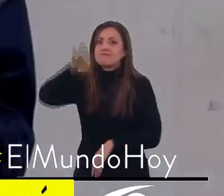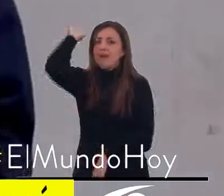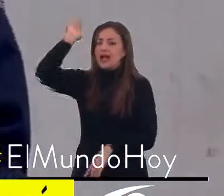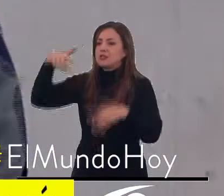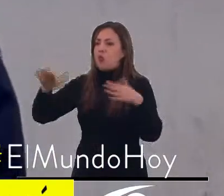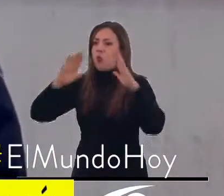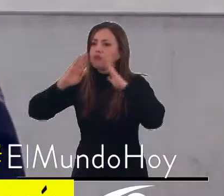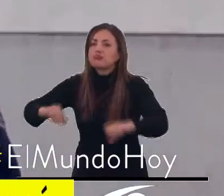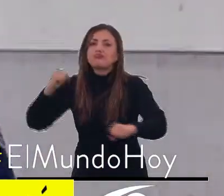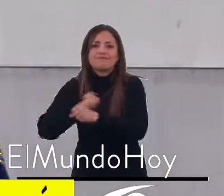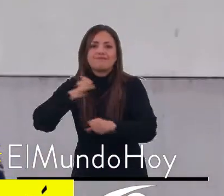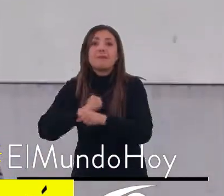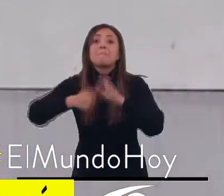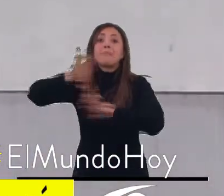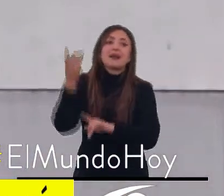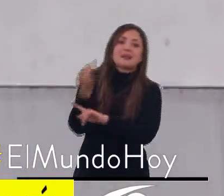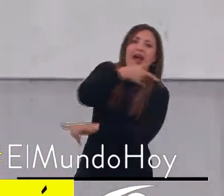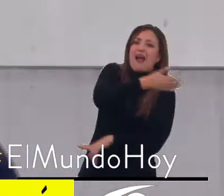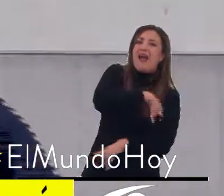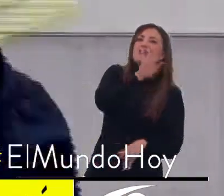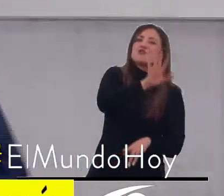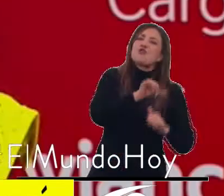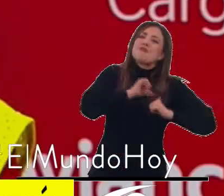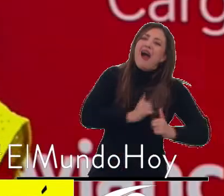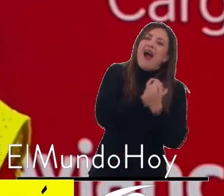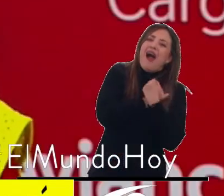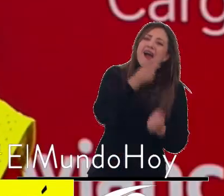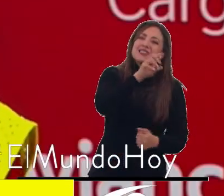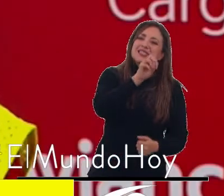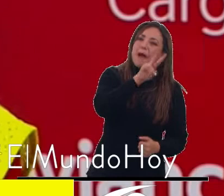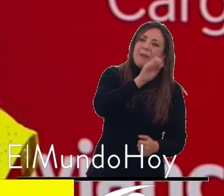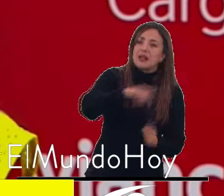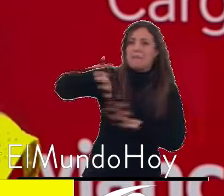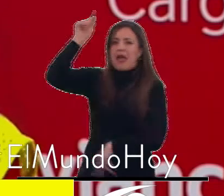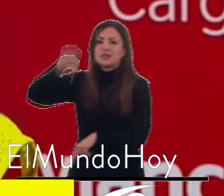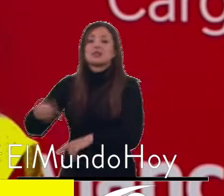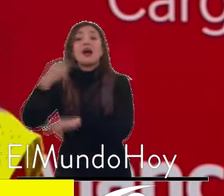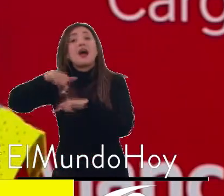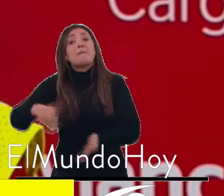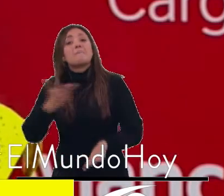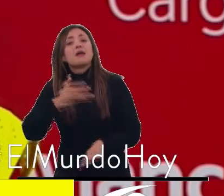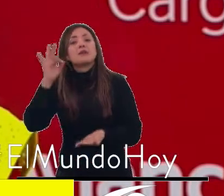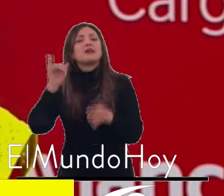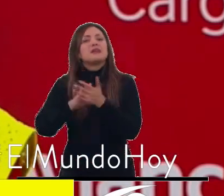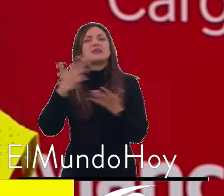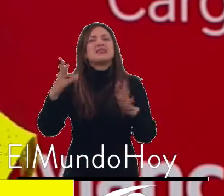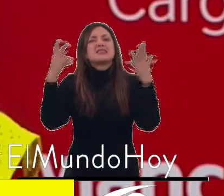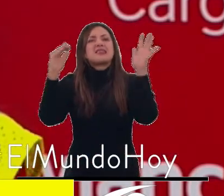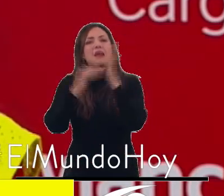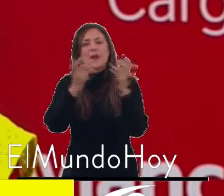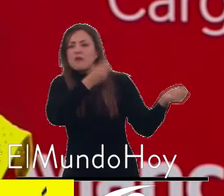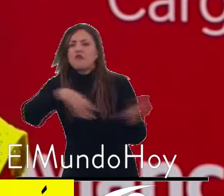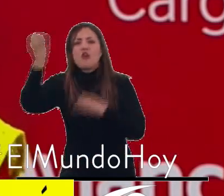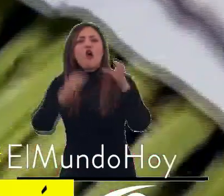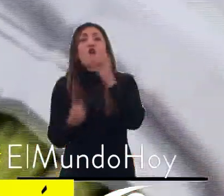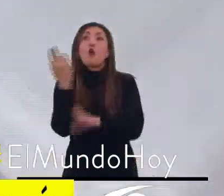año, incluso más que San Valentín. Y en esta época de madre se manejan casi 300.000 flores diarias entrando al Aeropuerto Internacional